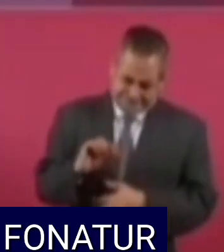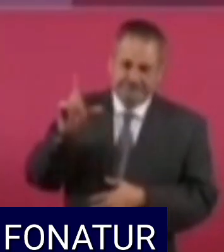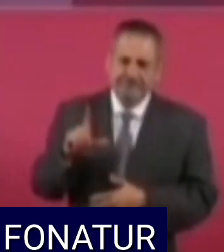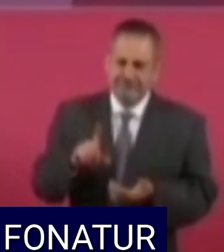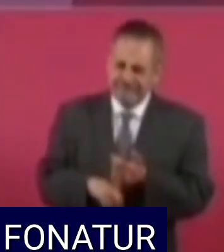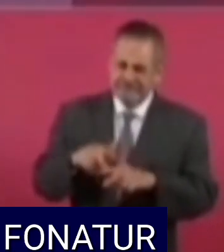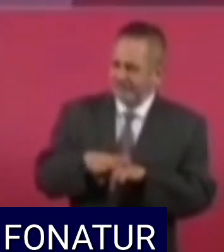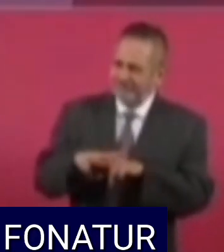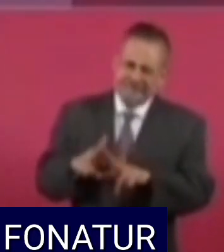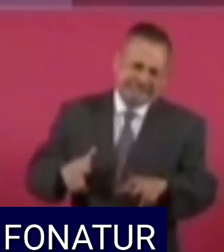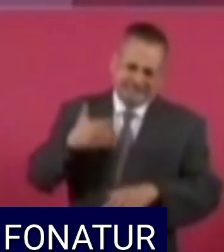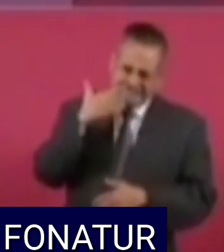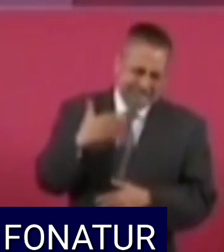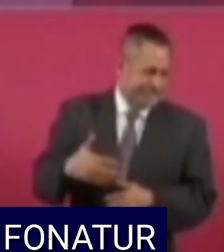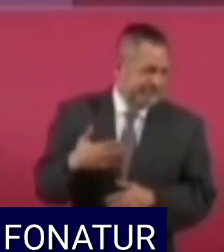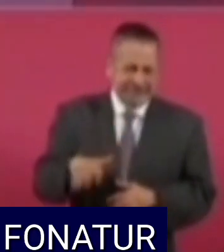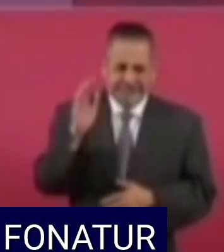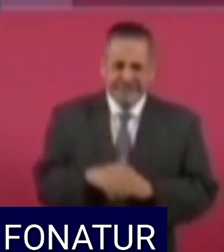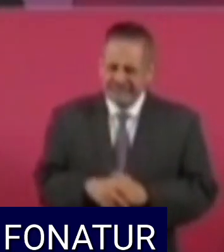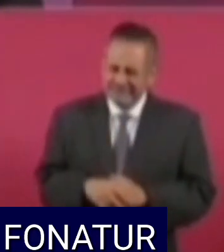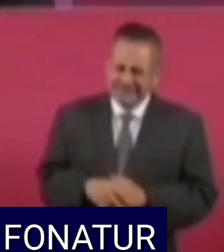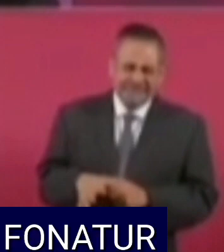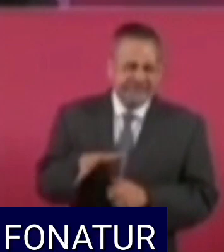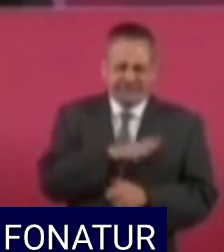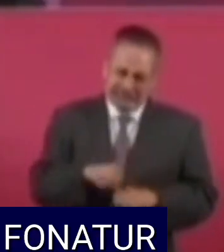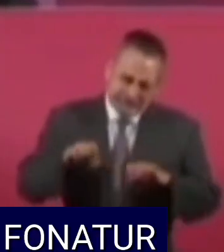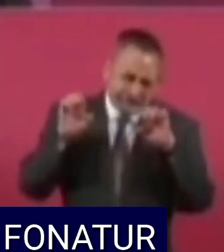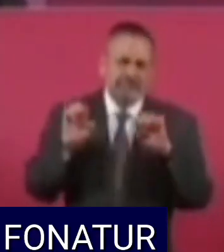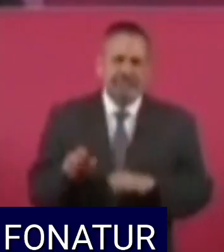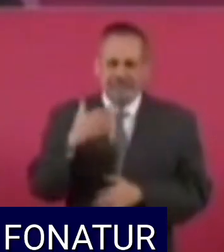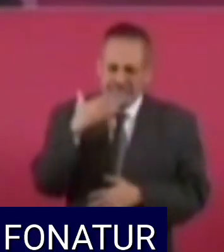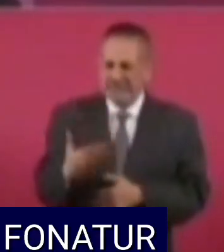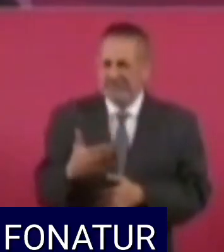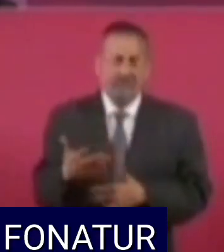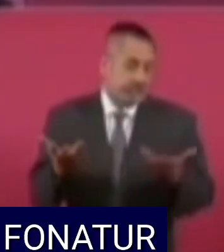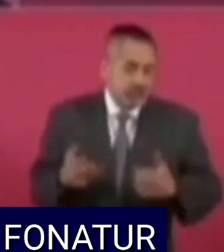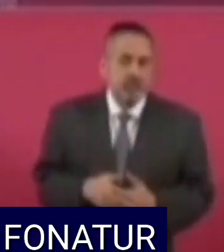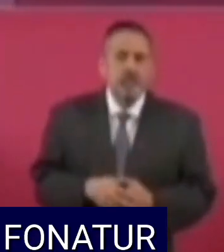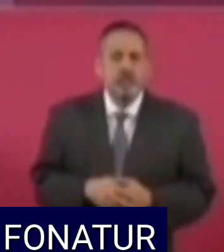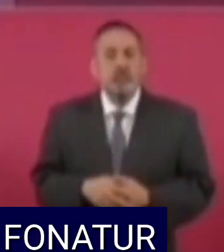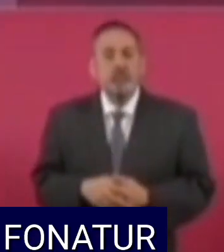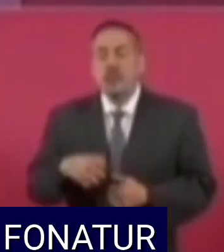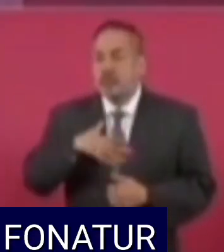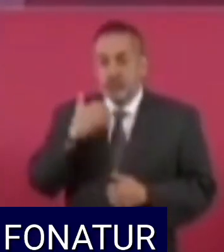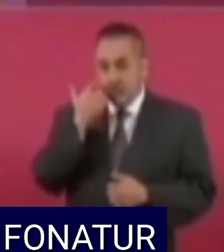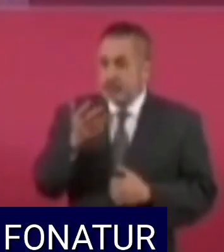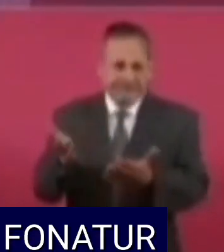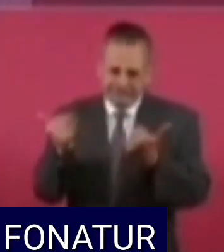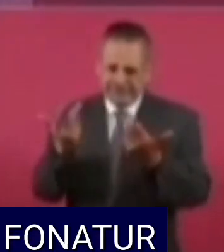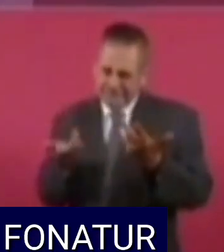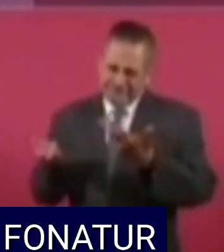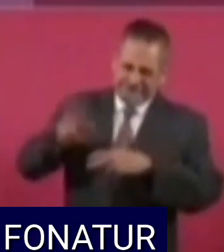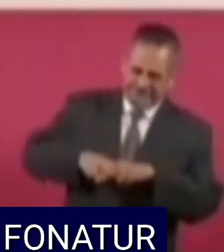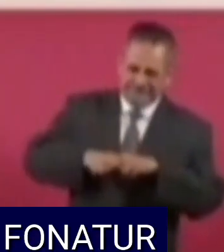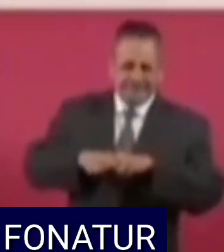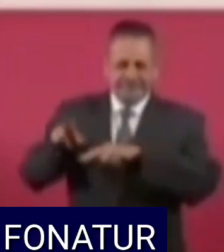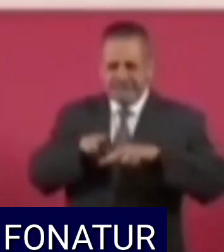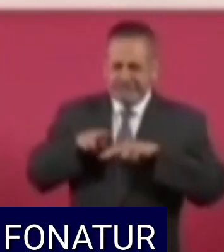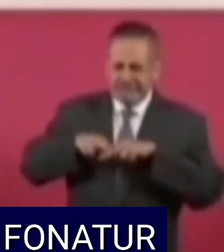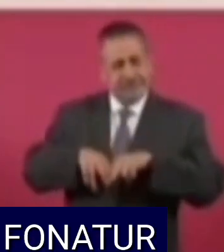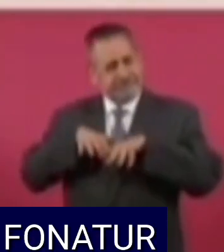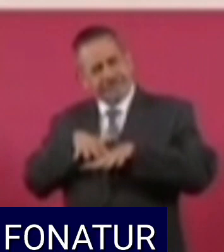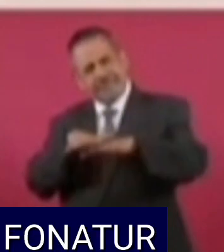Es un tren de primera. Y yo quiero que ya se suban todos y que